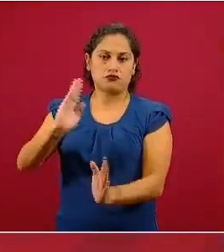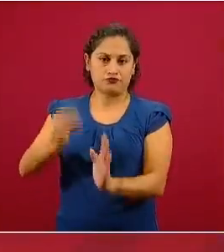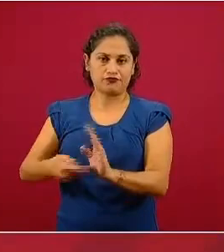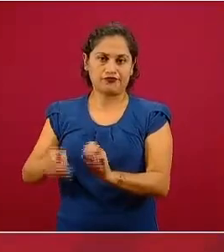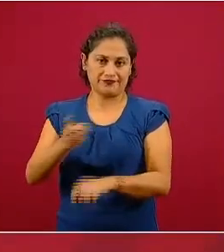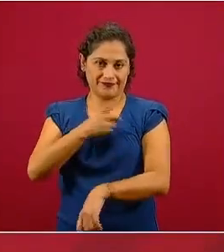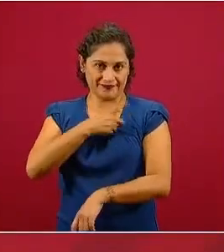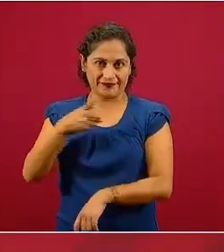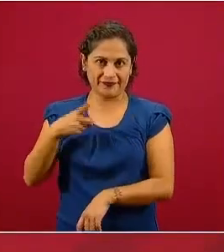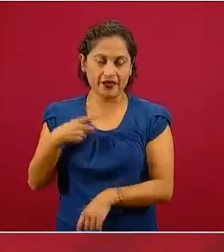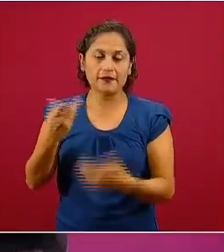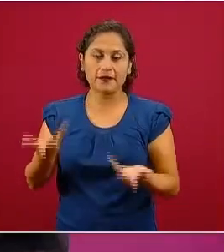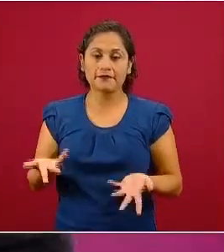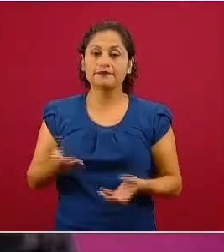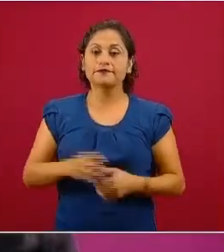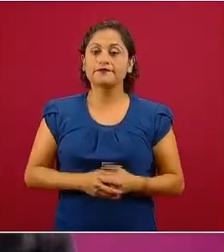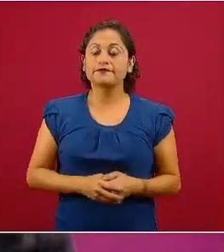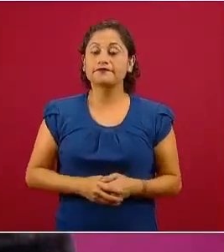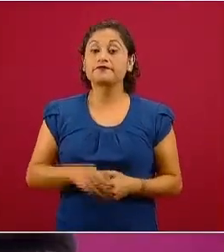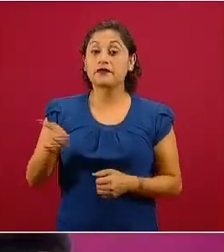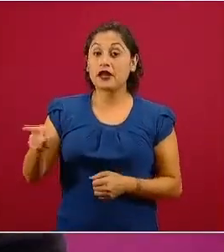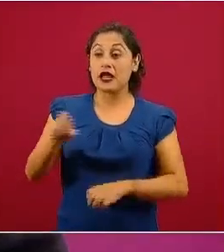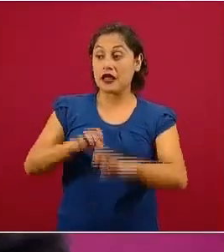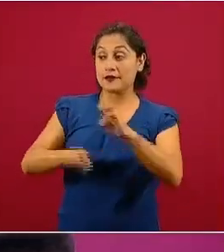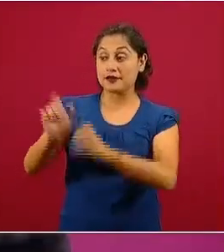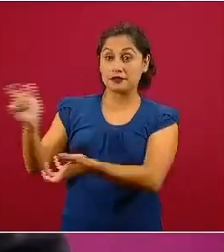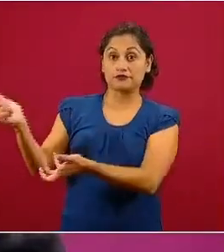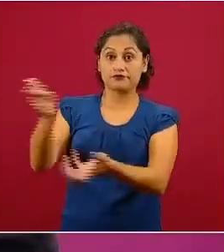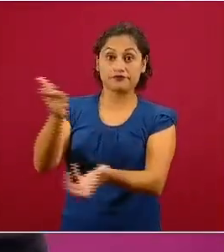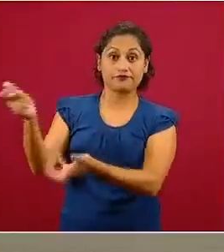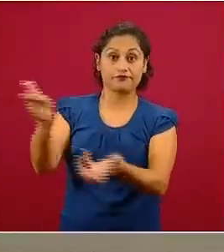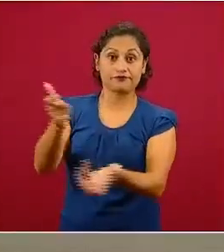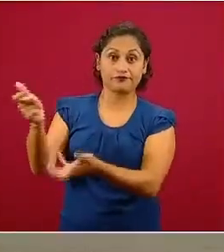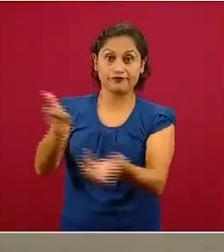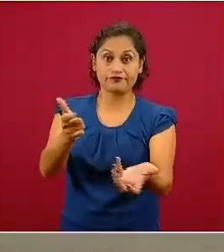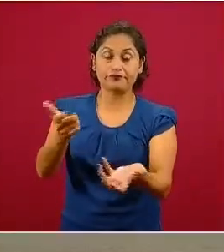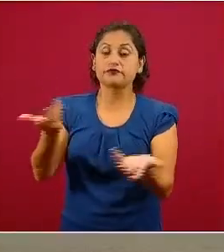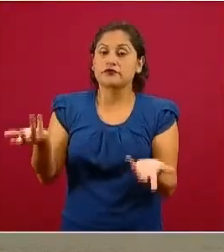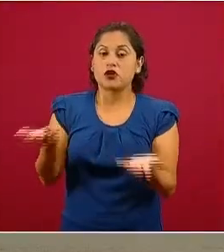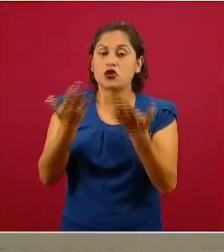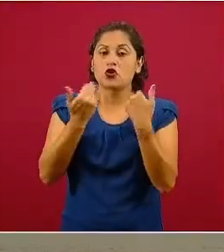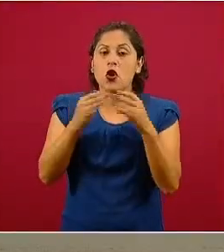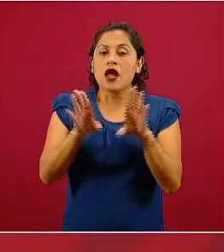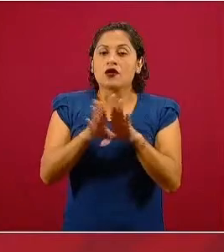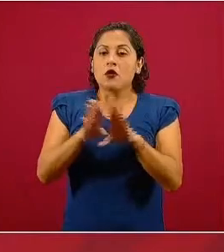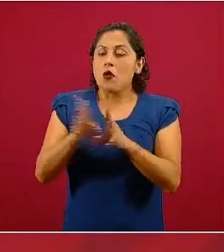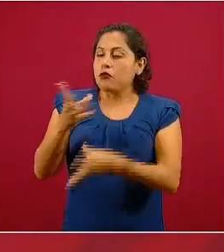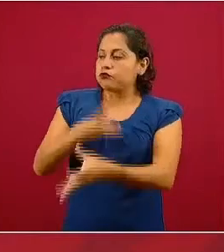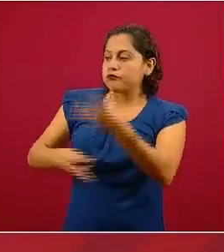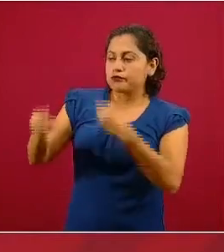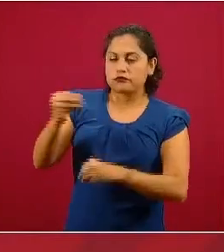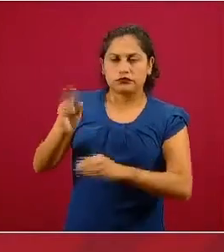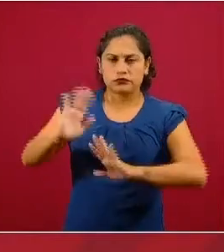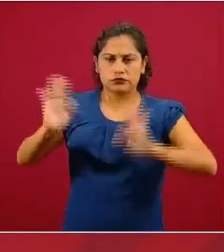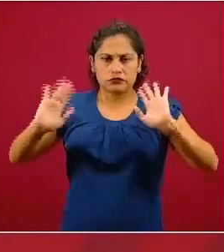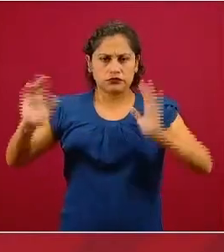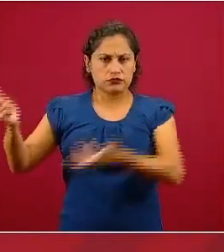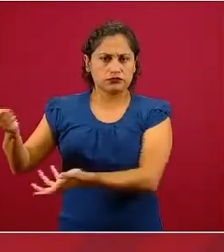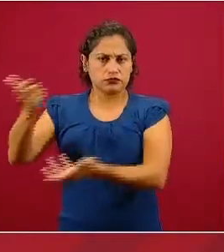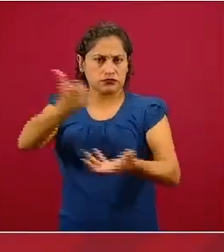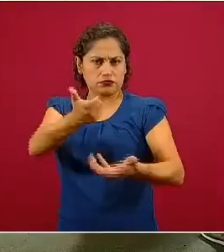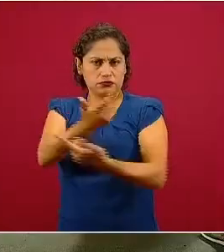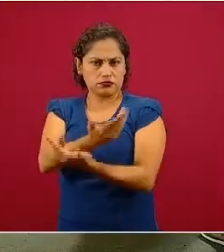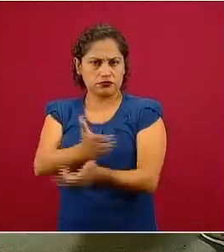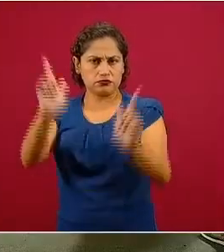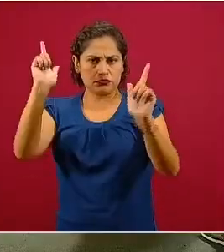recibió financiamientos no vinculantes, es decir, no hay ningún condicionamiento, son financiamientos abiertos para